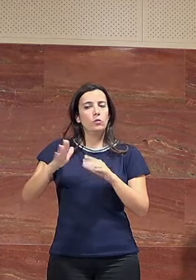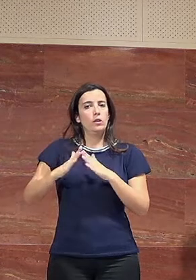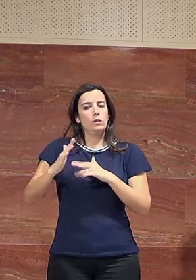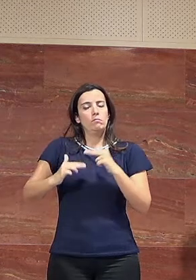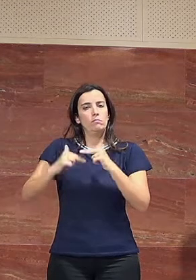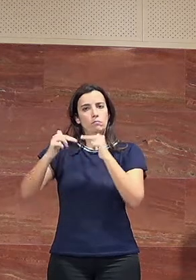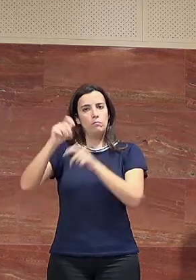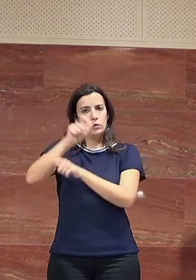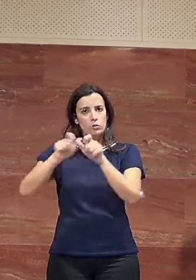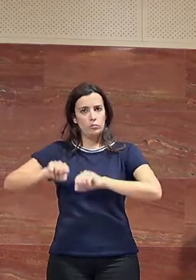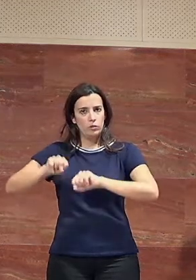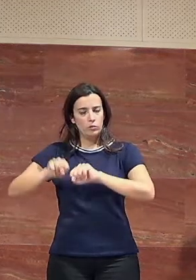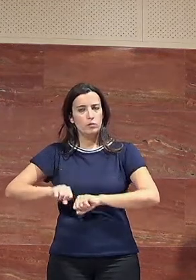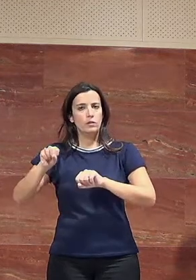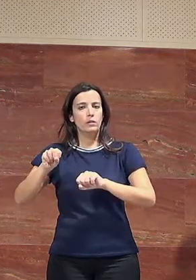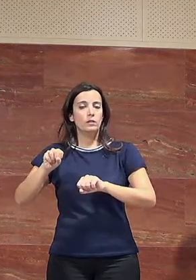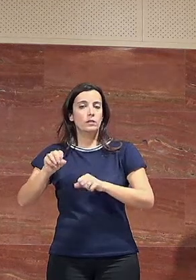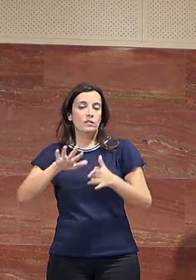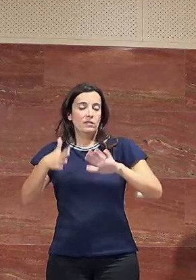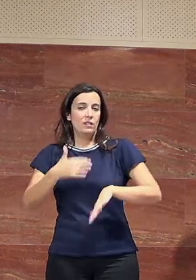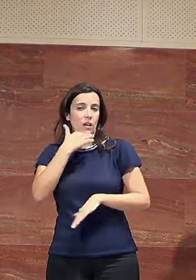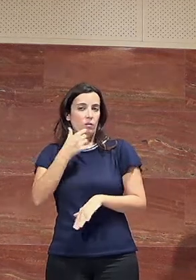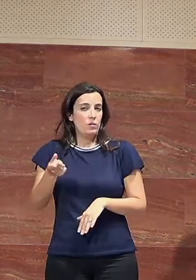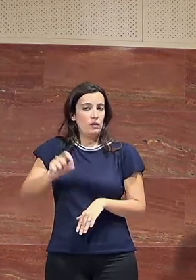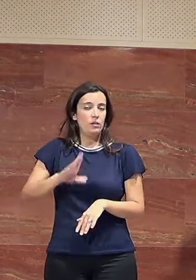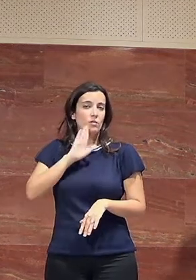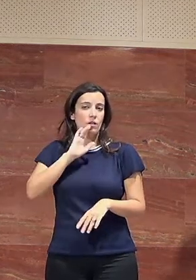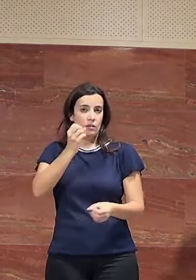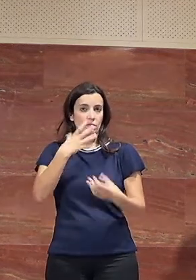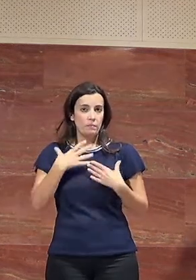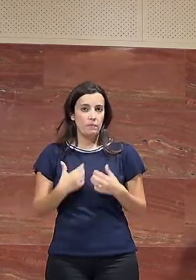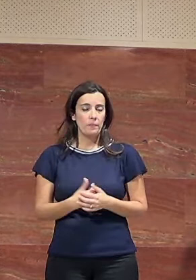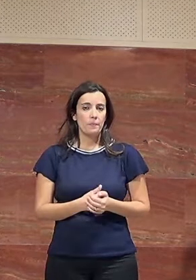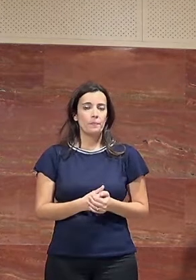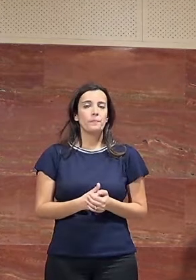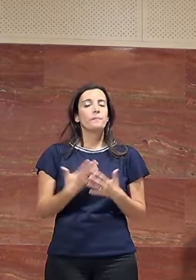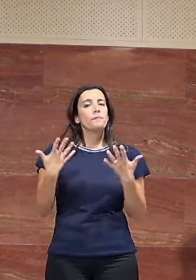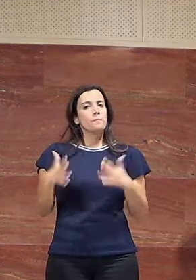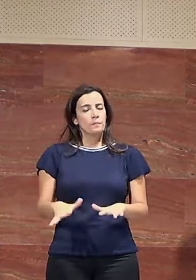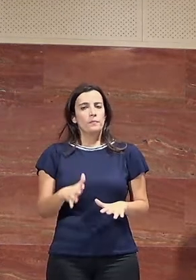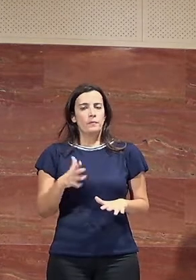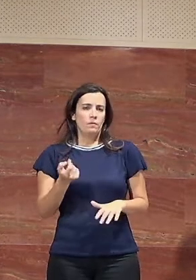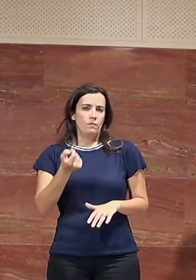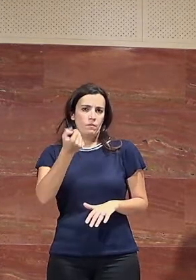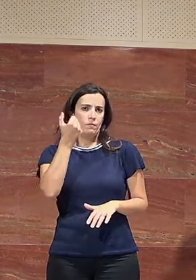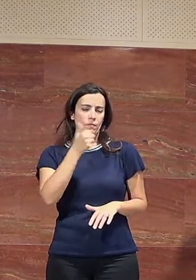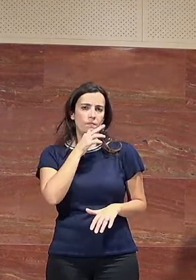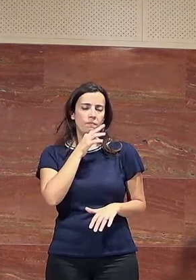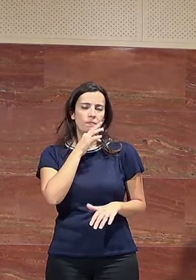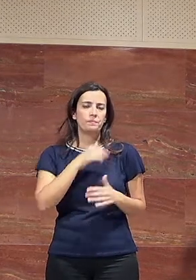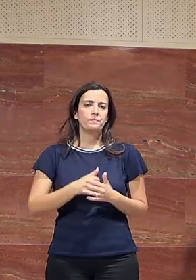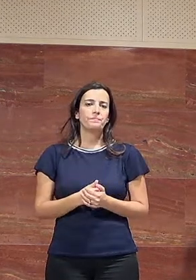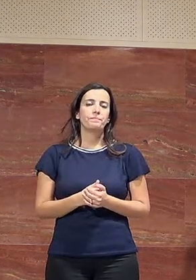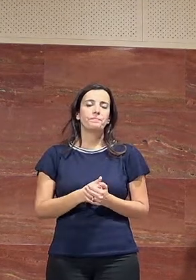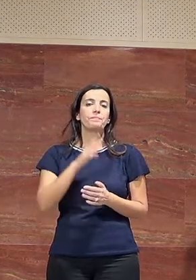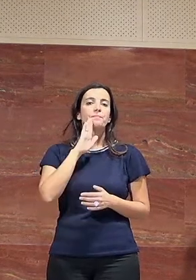personas mayores y en algo parecido a lo que tú estás comentando, ¿no? Pero de todas maneras es todavía escaso, ¿eh? Tú nos